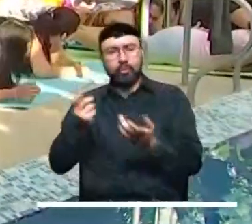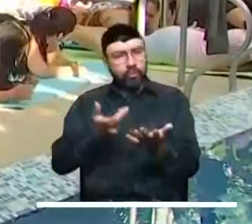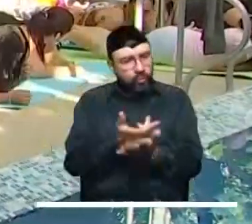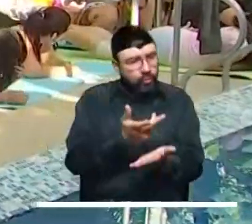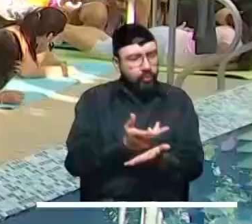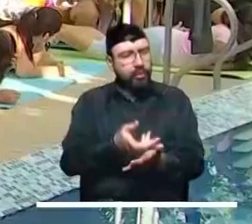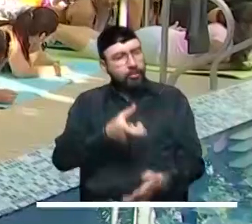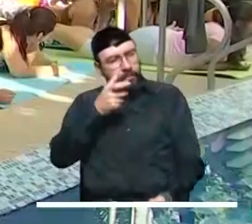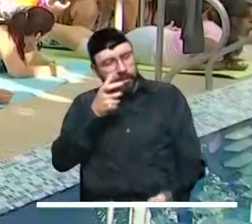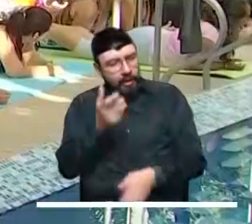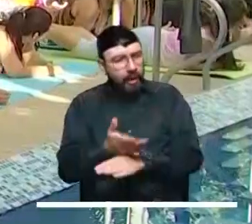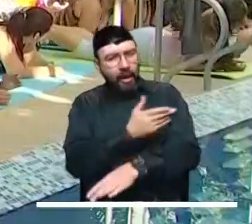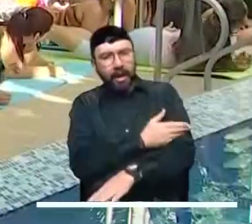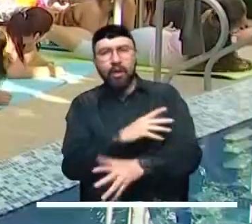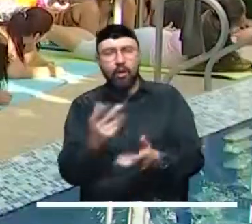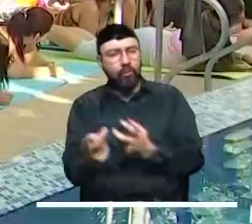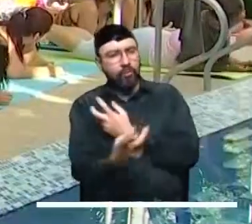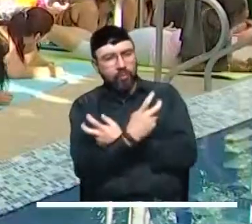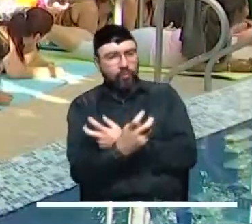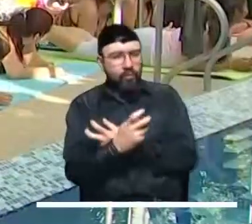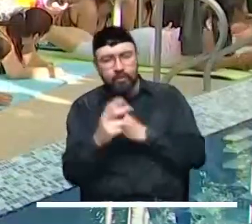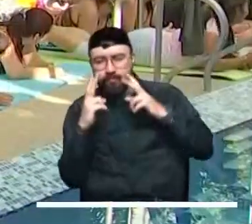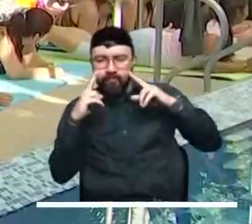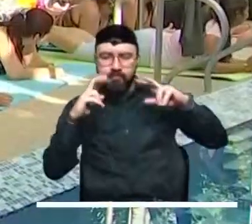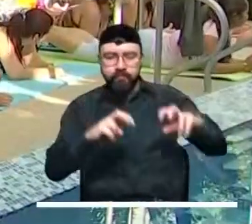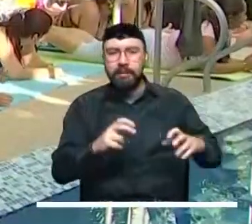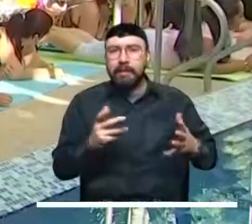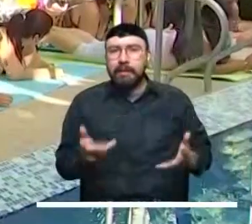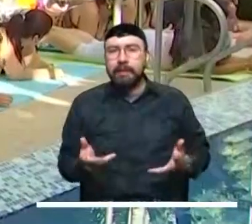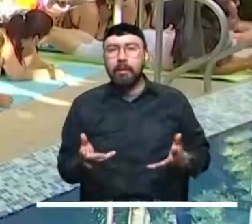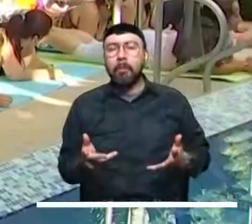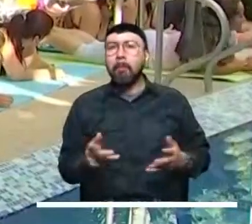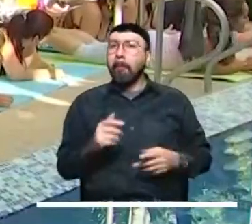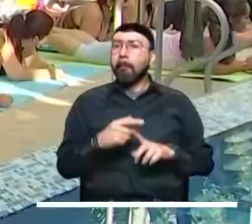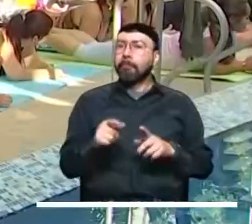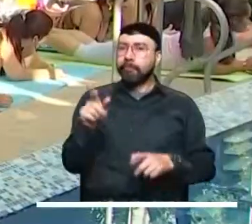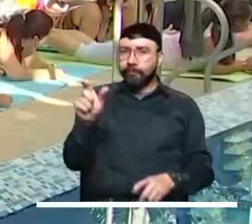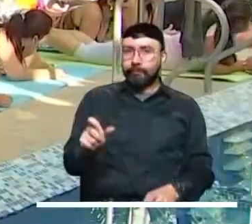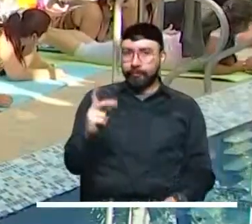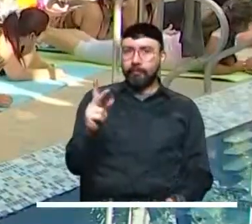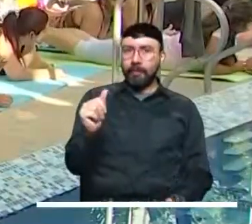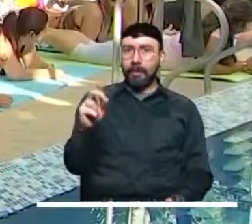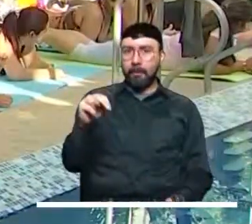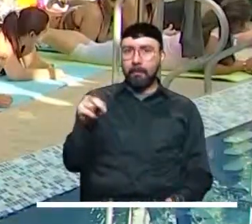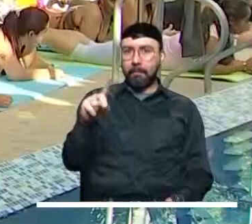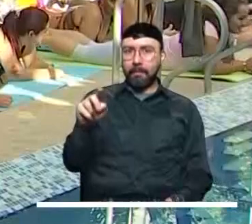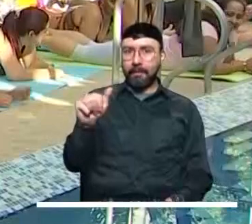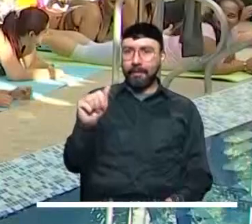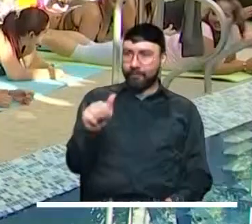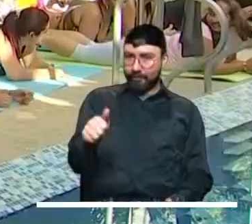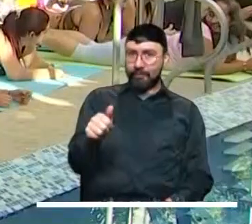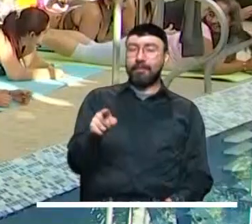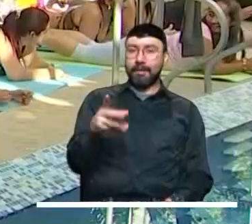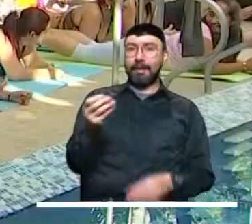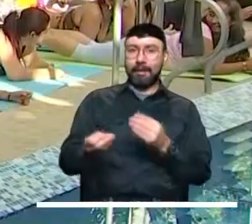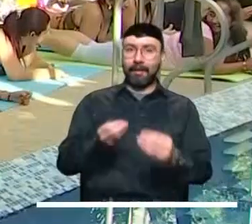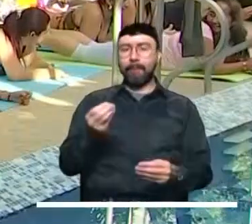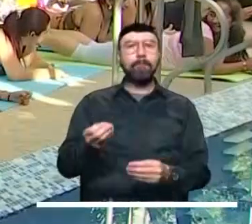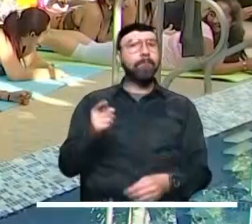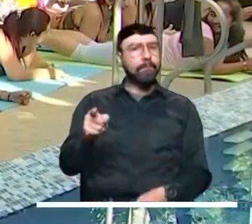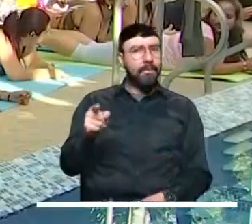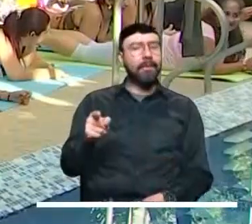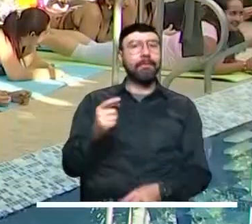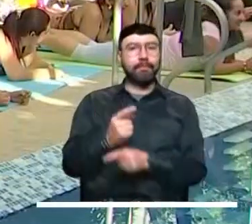una evaluación osteoarticular. Y eso es lo que está haciendo Vanessa en este momento, porque ellos fueron evaluados